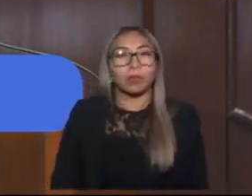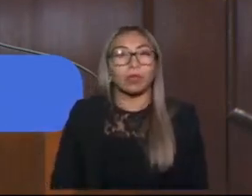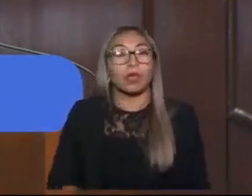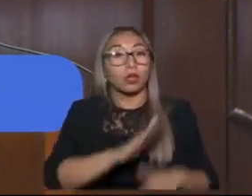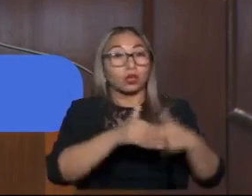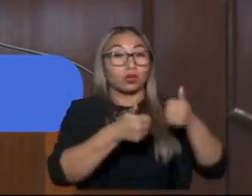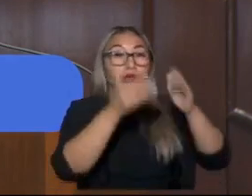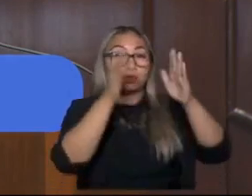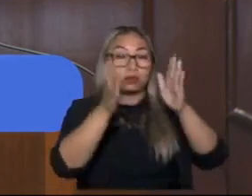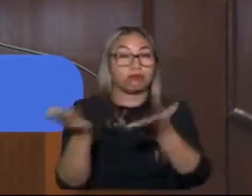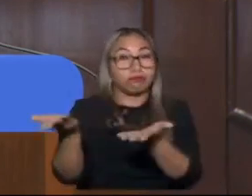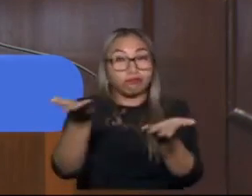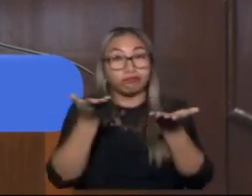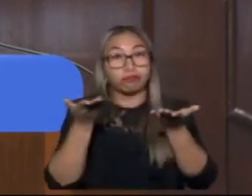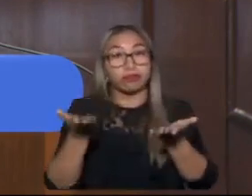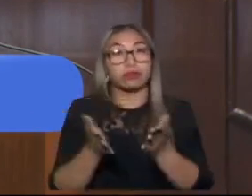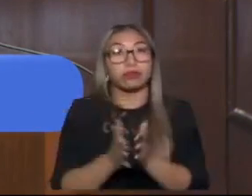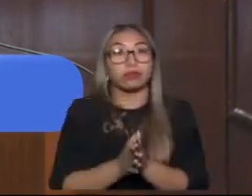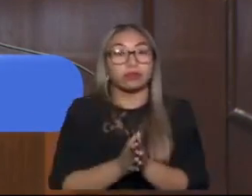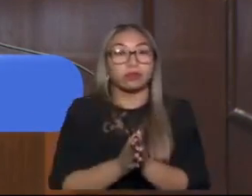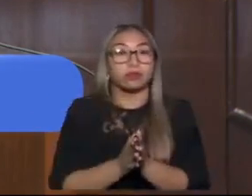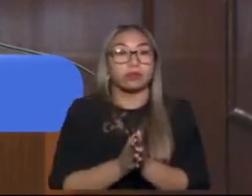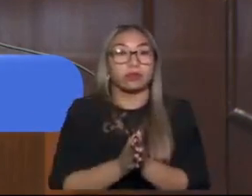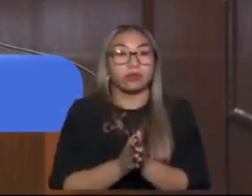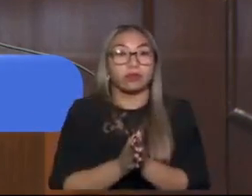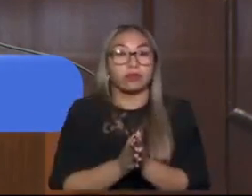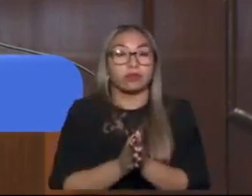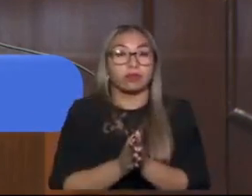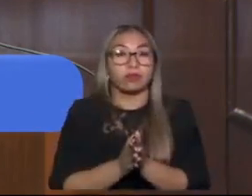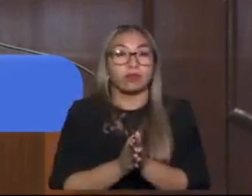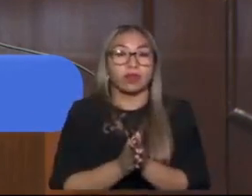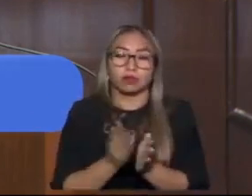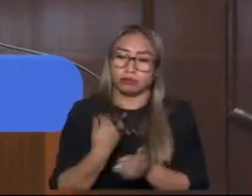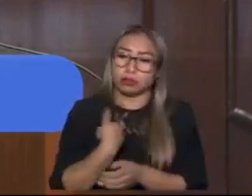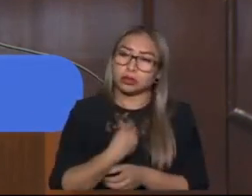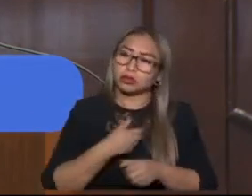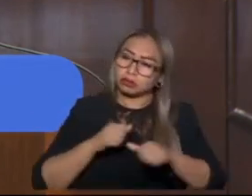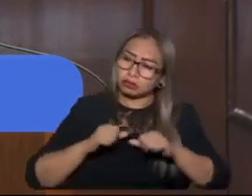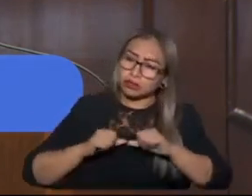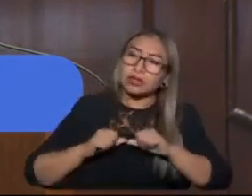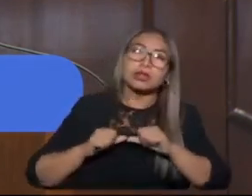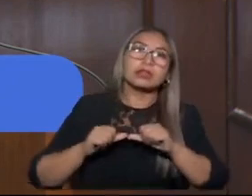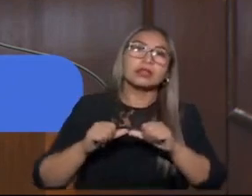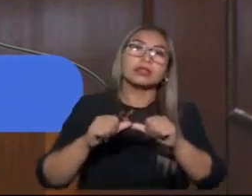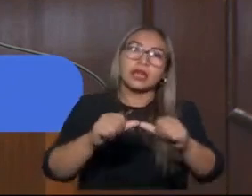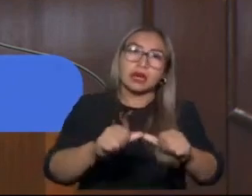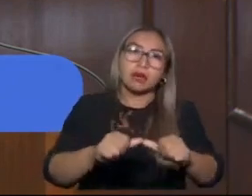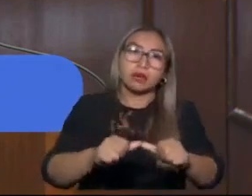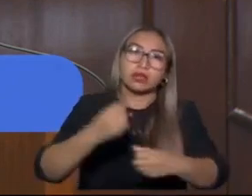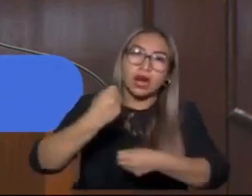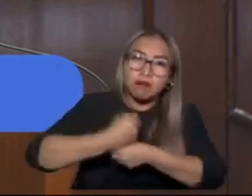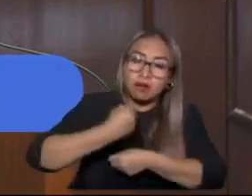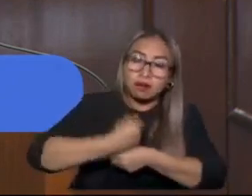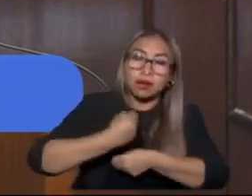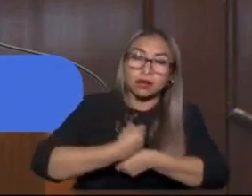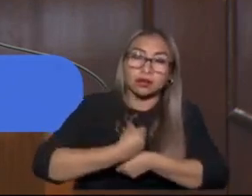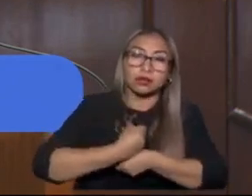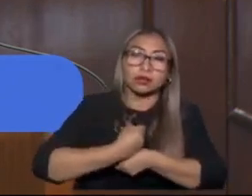Panameños todos, aún así, avanzamos hacia la recuperación económica de nuestro